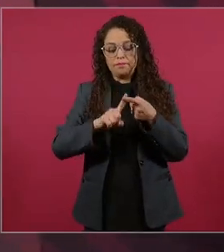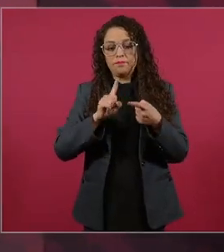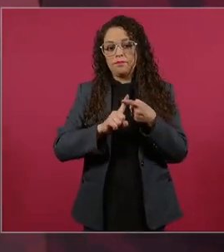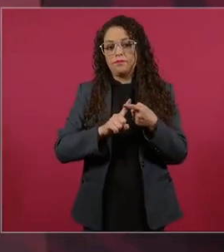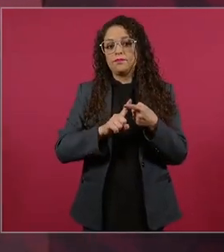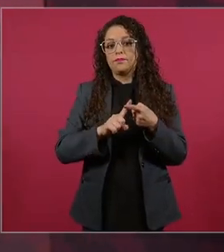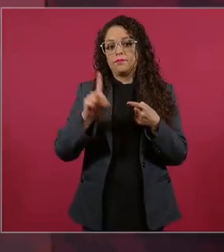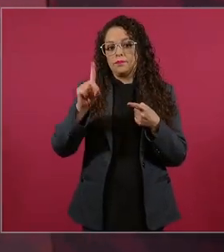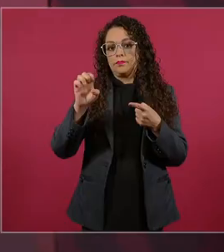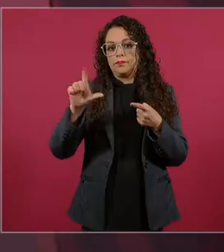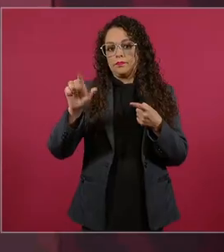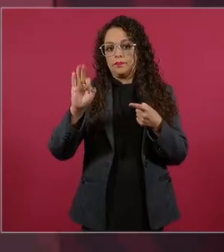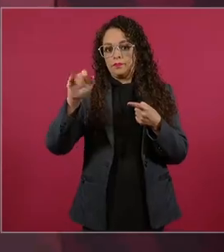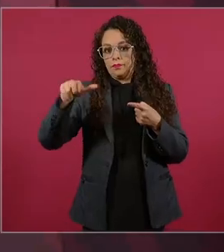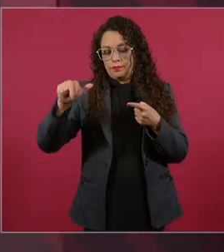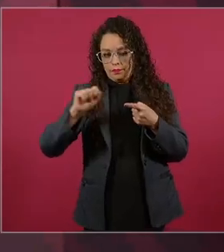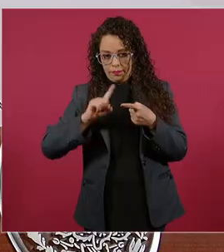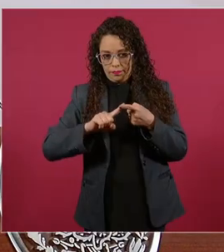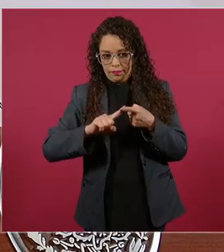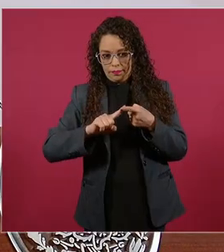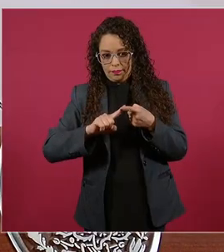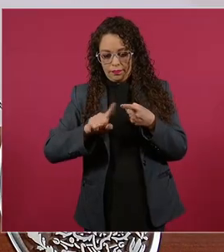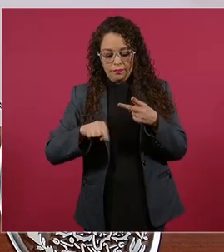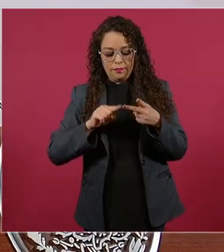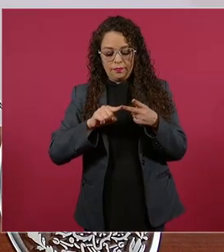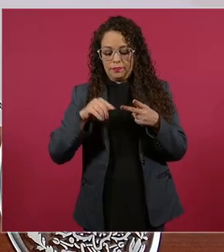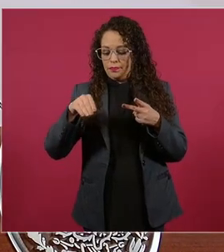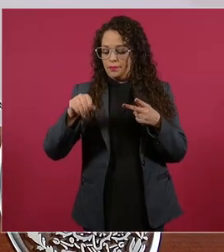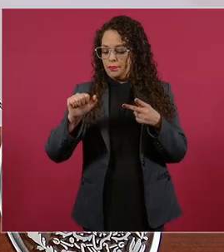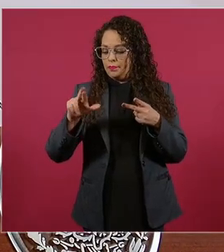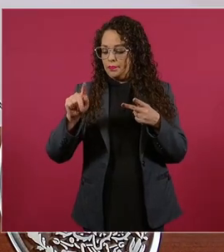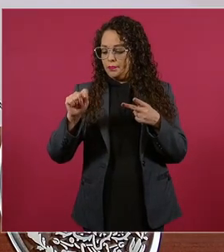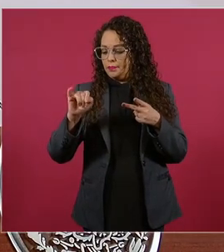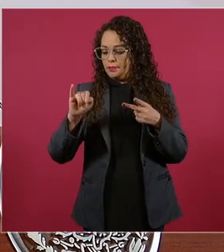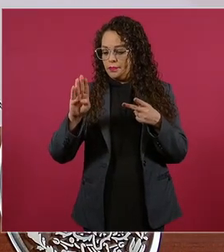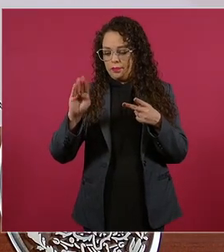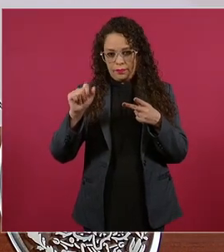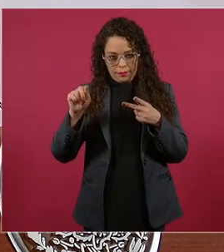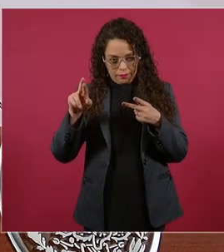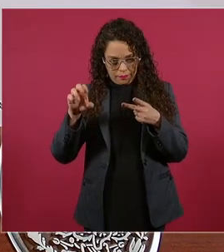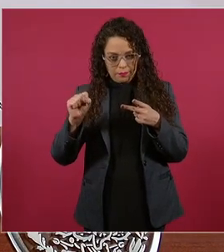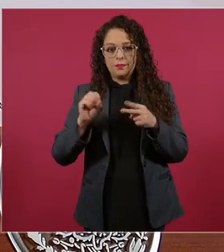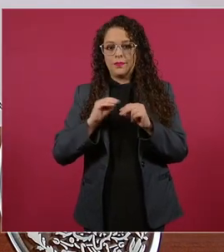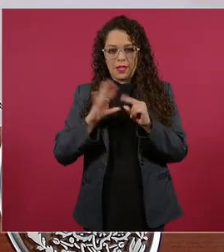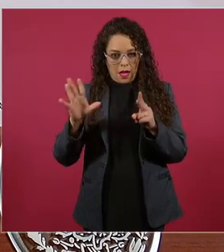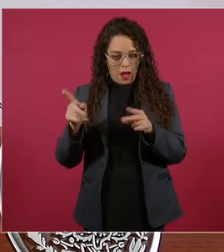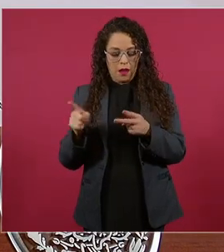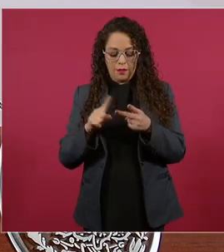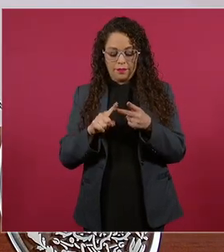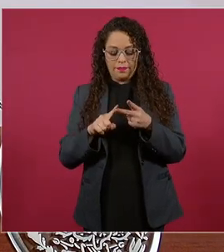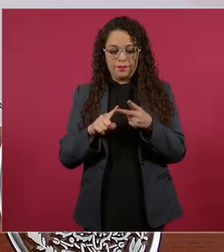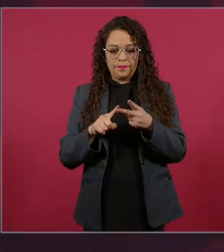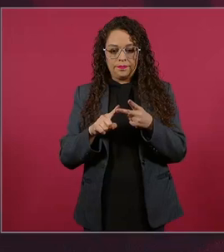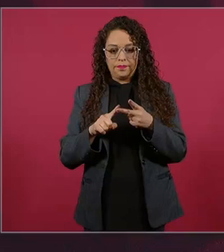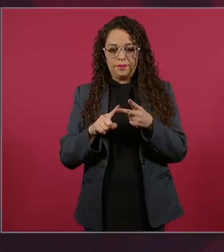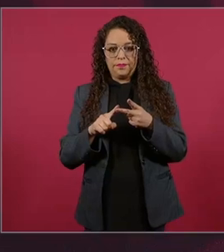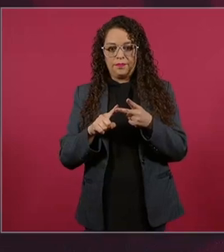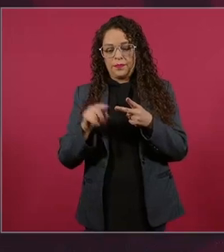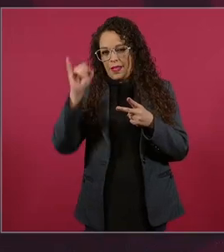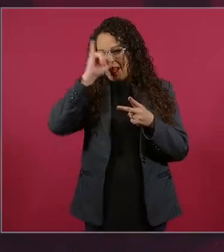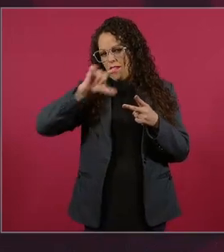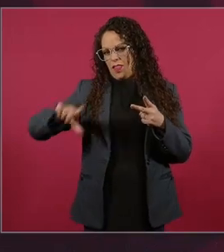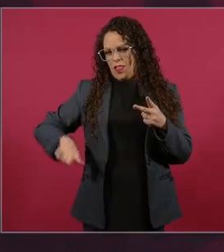estuvo desde luego Martí Batres, jefe de gobierno de la ciudad, y estuvo